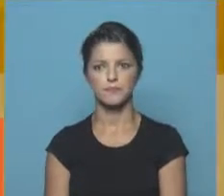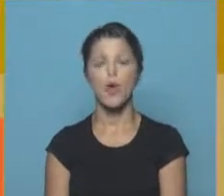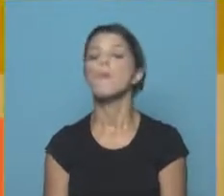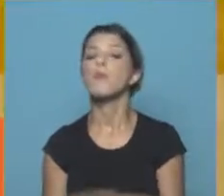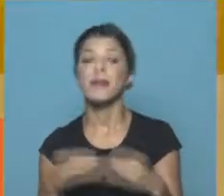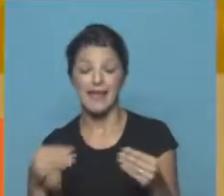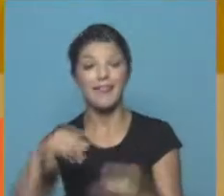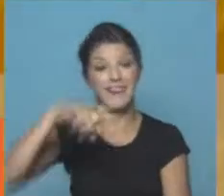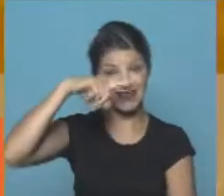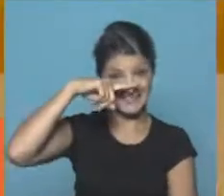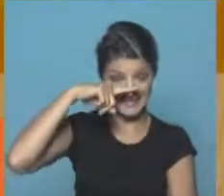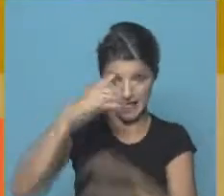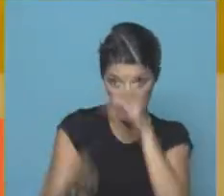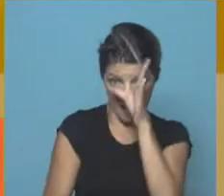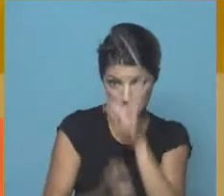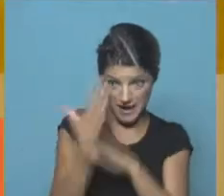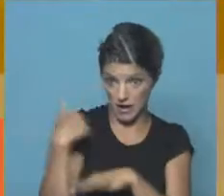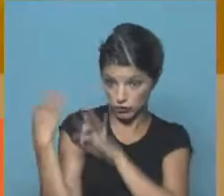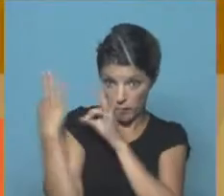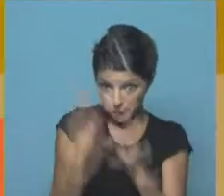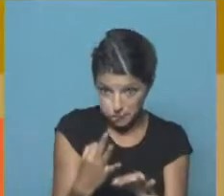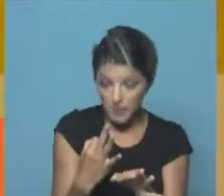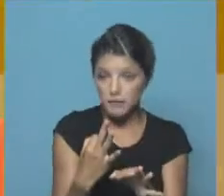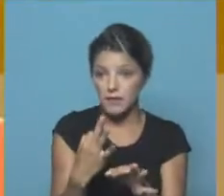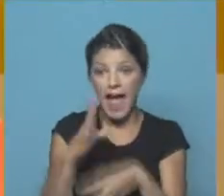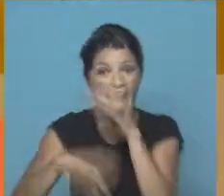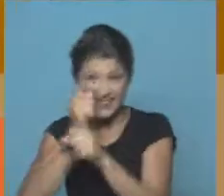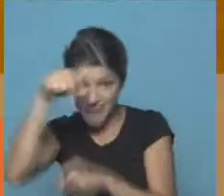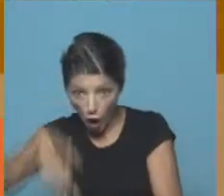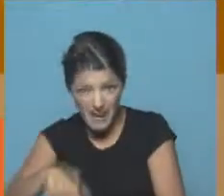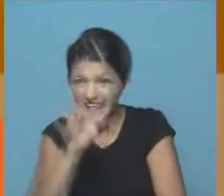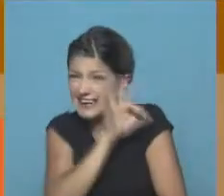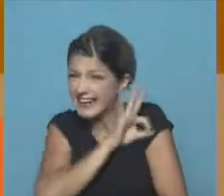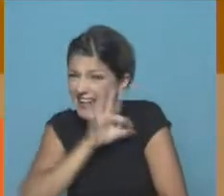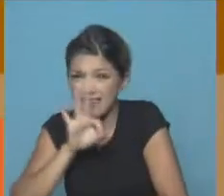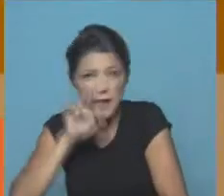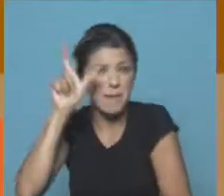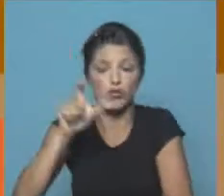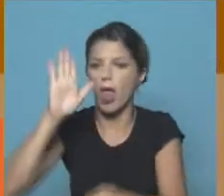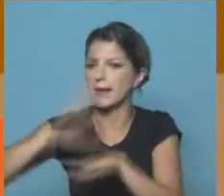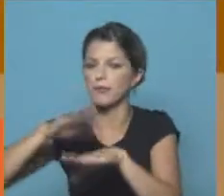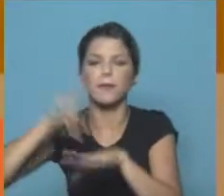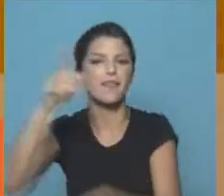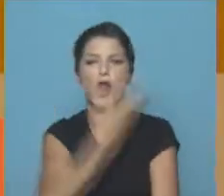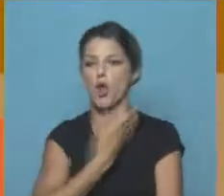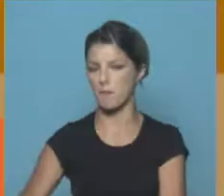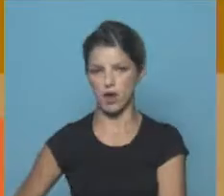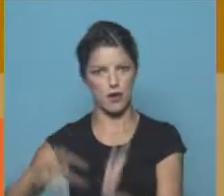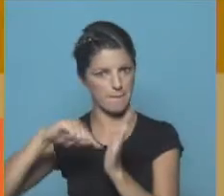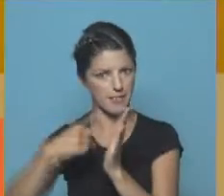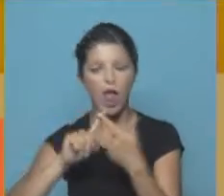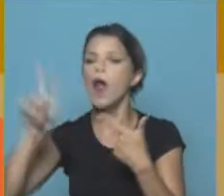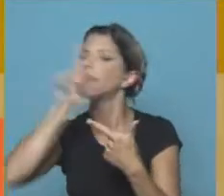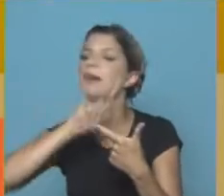las 7 de la mañana que nosotros estamos acá, se acercó ninguna autoridad, ni del gobierno de la ciudad, ni